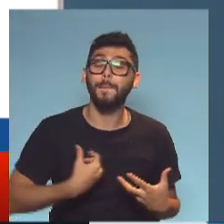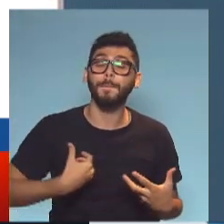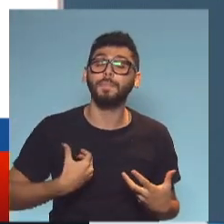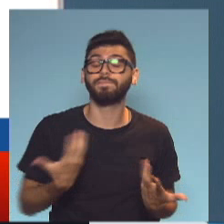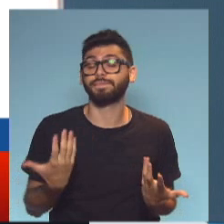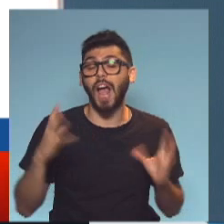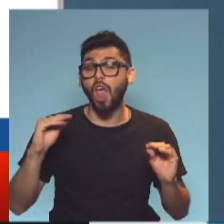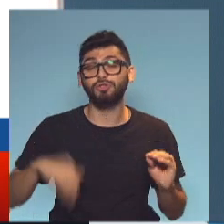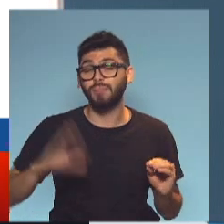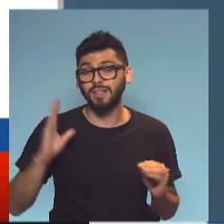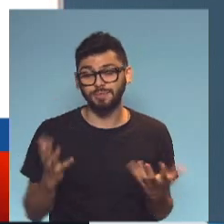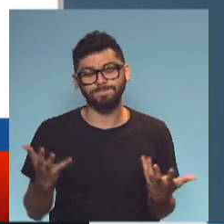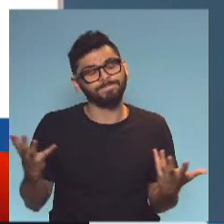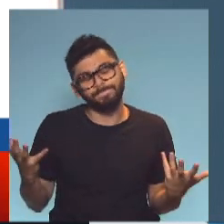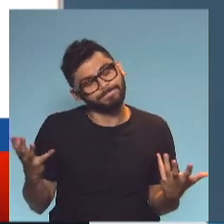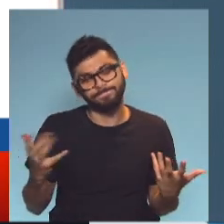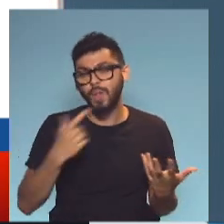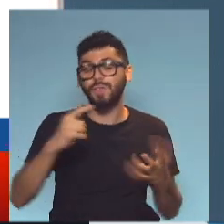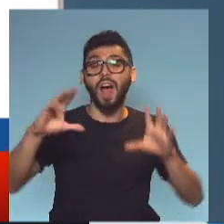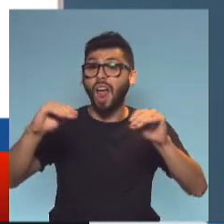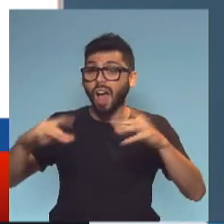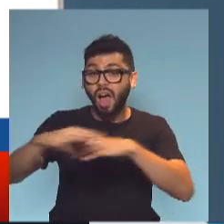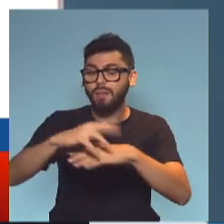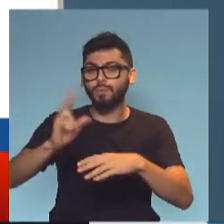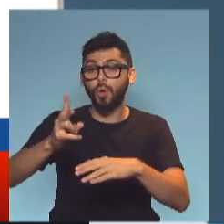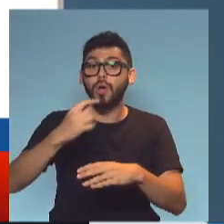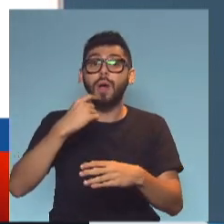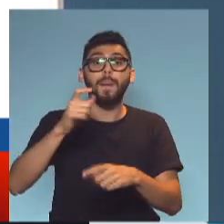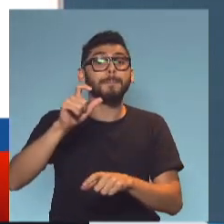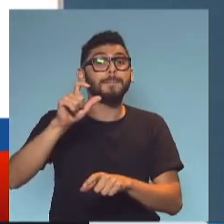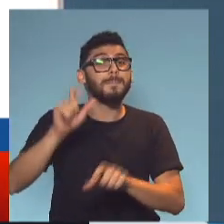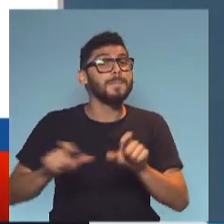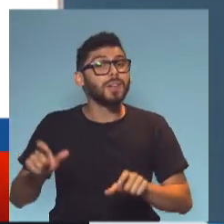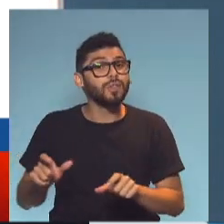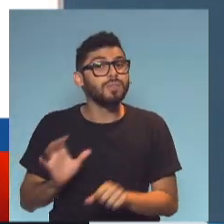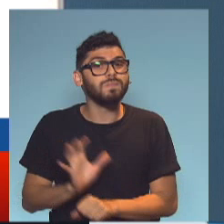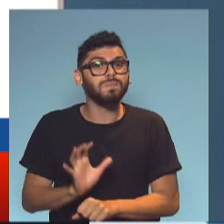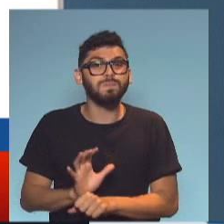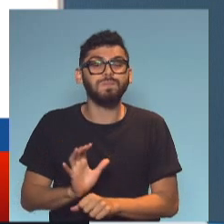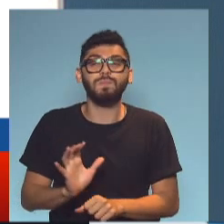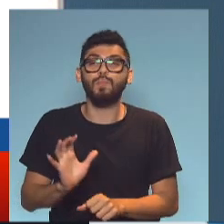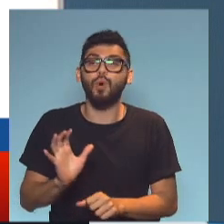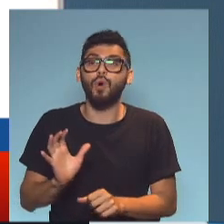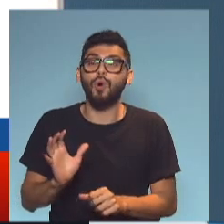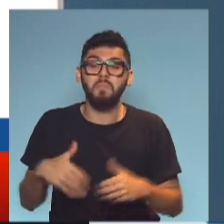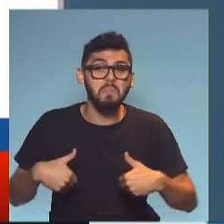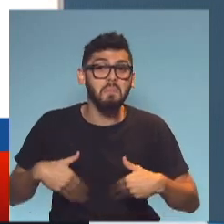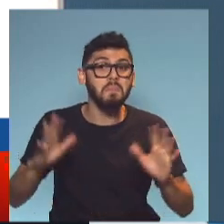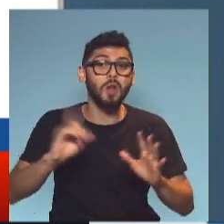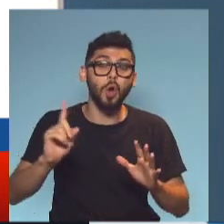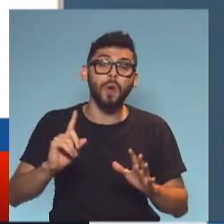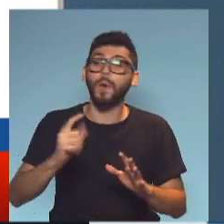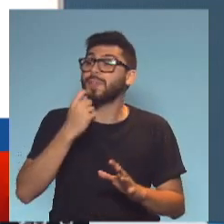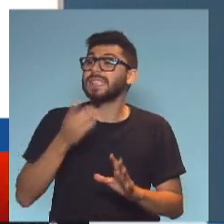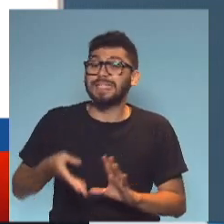entonces, ¿qué hacen? Restringís la circulación a la noche para que esas personas, aunque sea, tengan un desestímulo, podemos decir, para salir, o que sepan que si